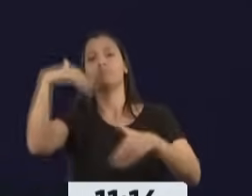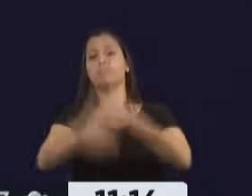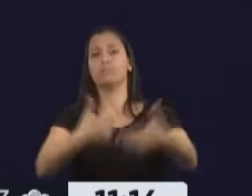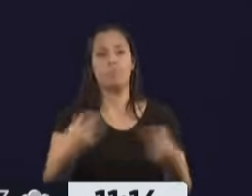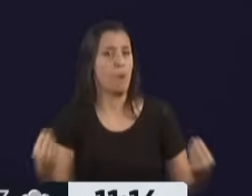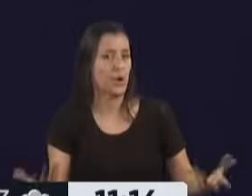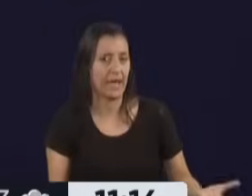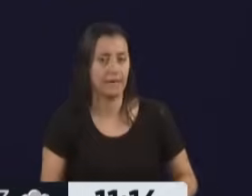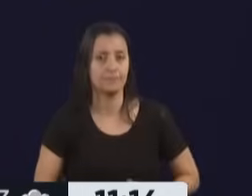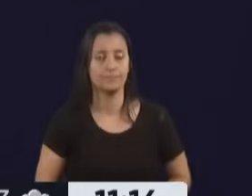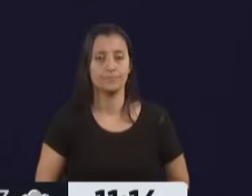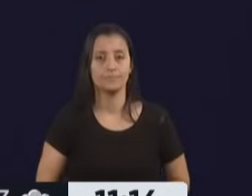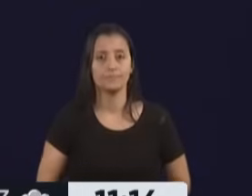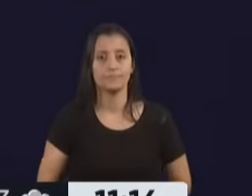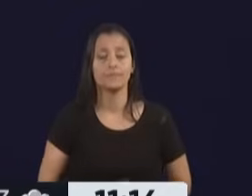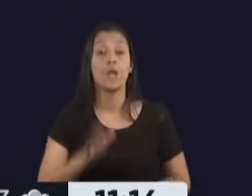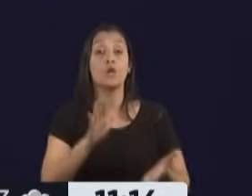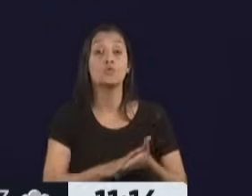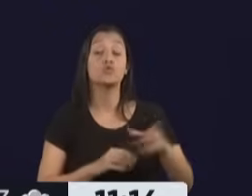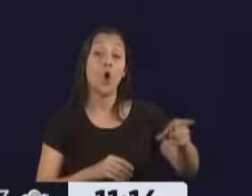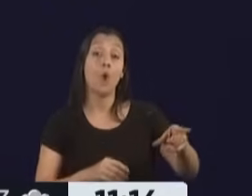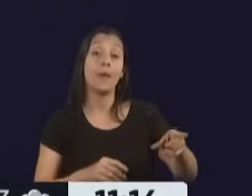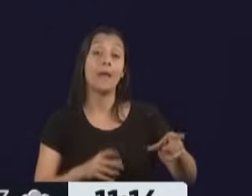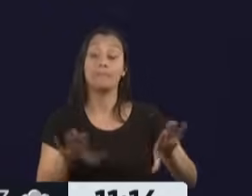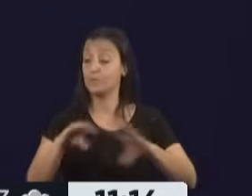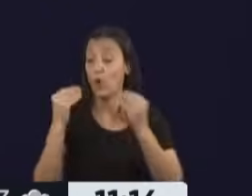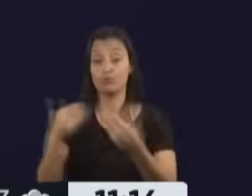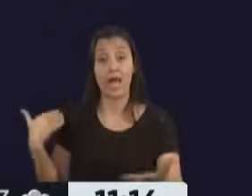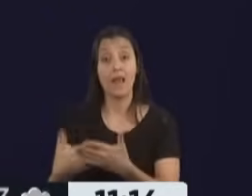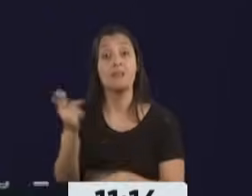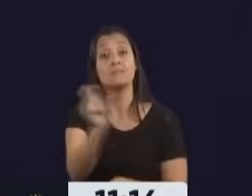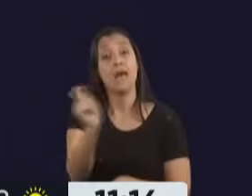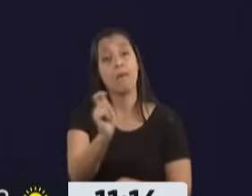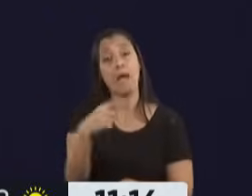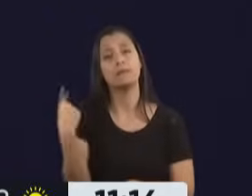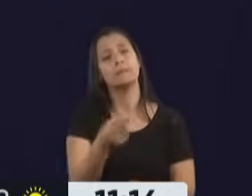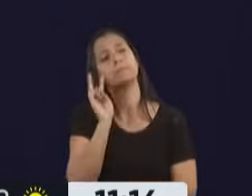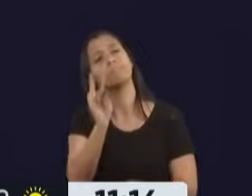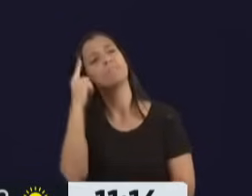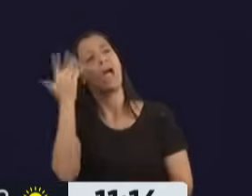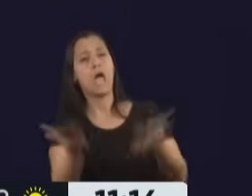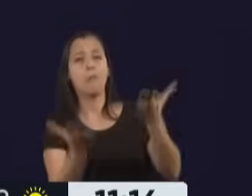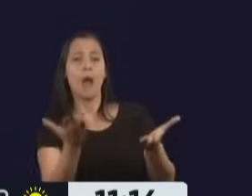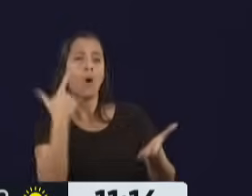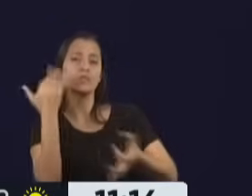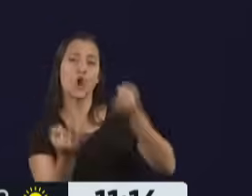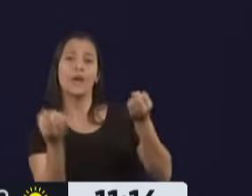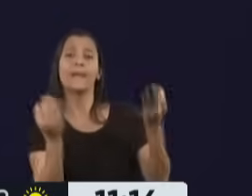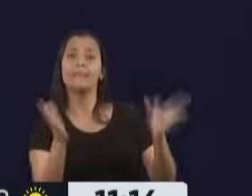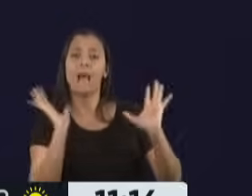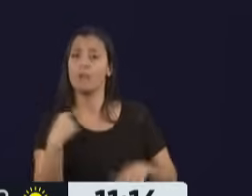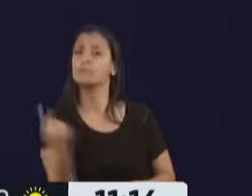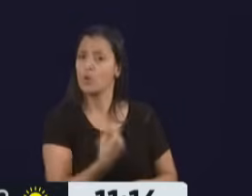Bueno, a ver, con respecto a los primeros 6 meses... Lo cierto es que nosotros hemos